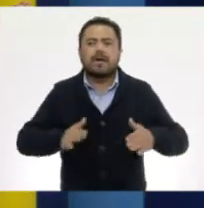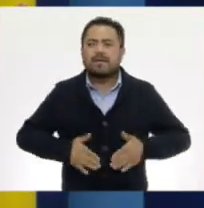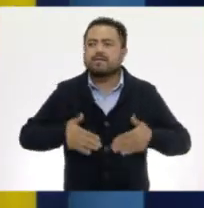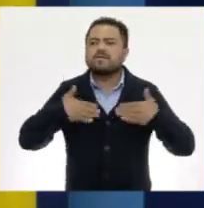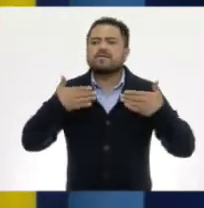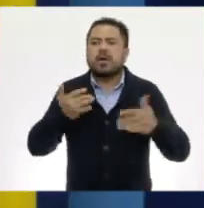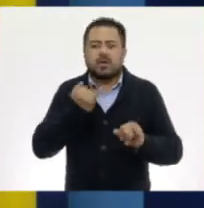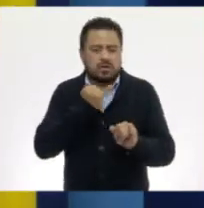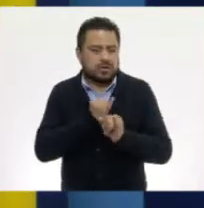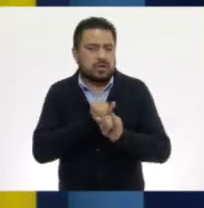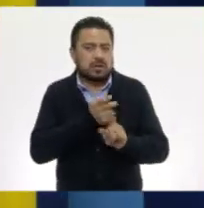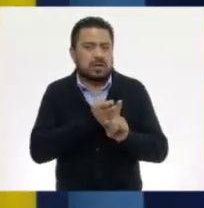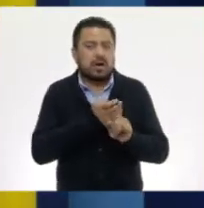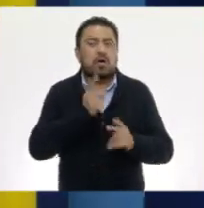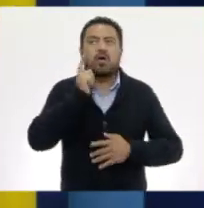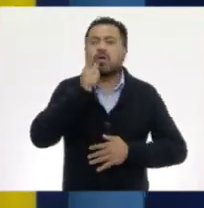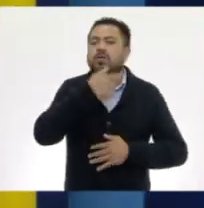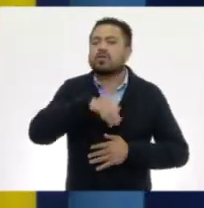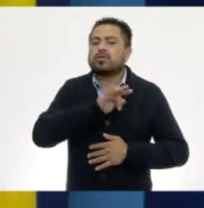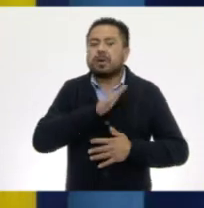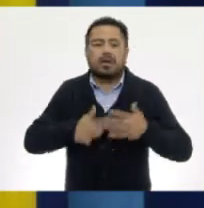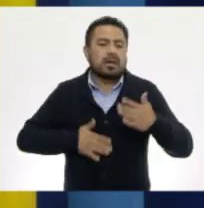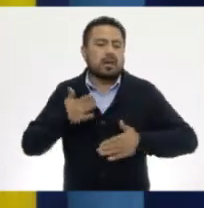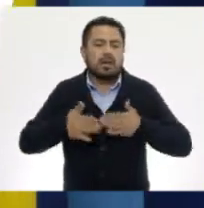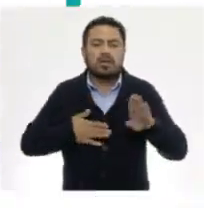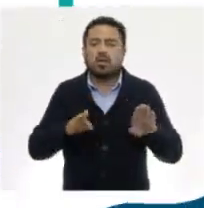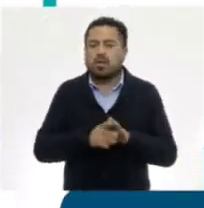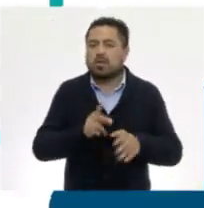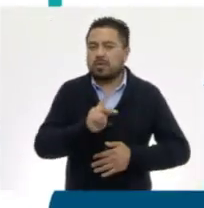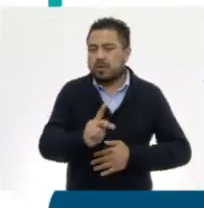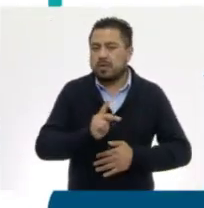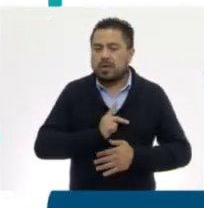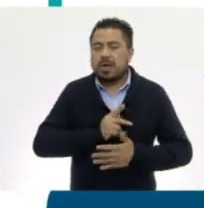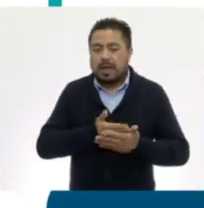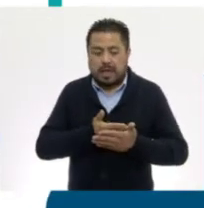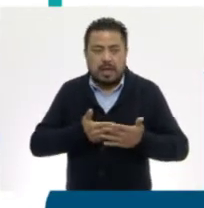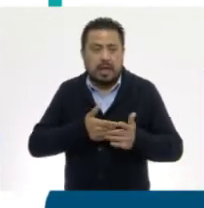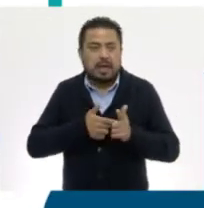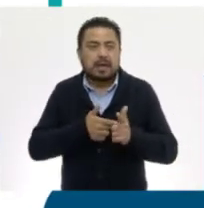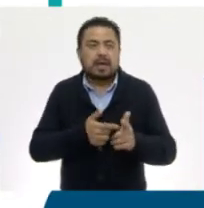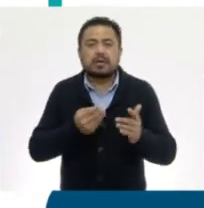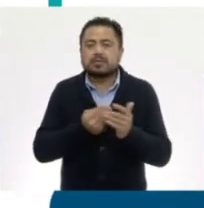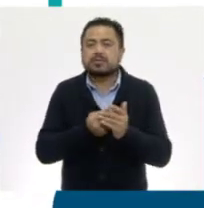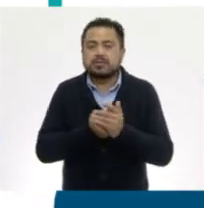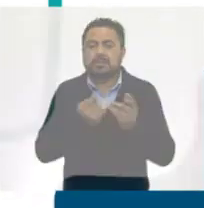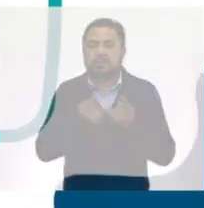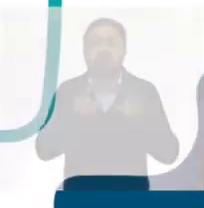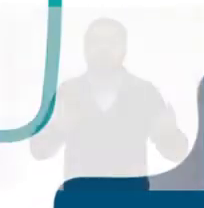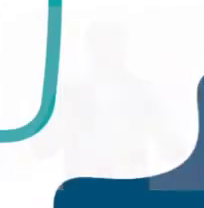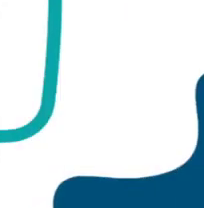en Internet. Espero lo hayan disfrutado tanto como nosotros. A continuación...